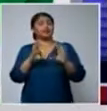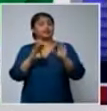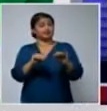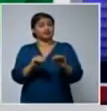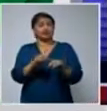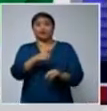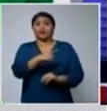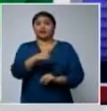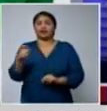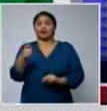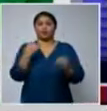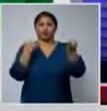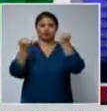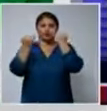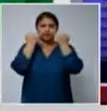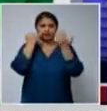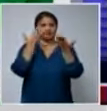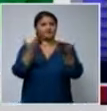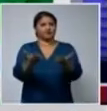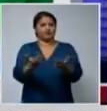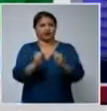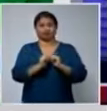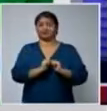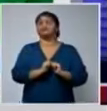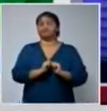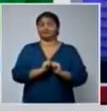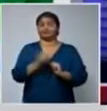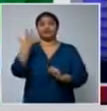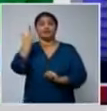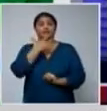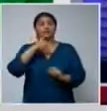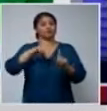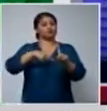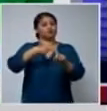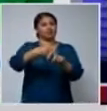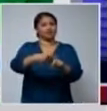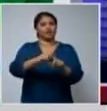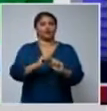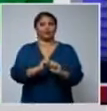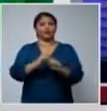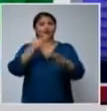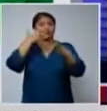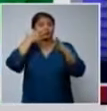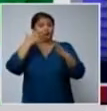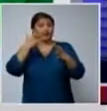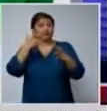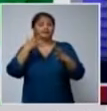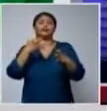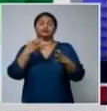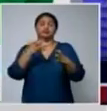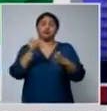identificación mediante la encuesta epidemiológica, la importancia del aislamiento